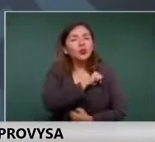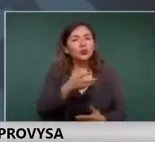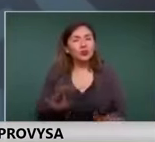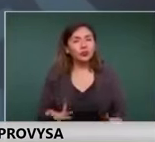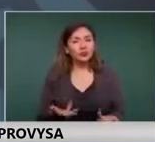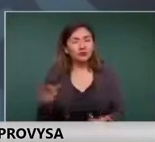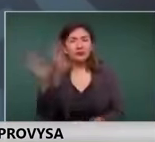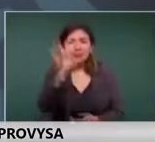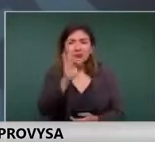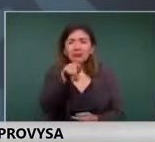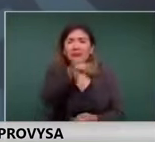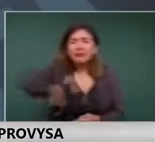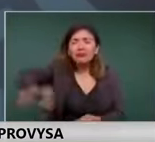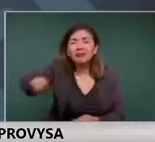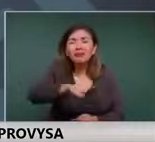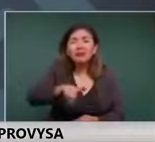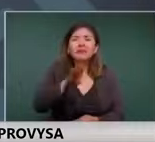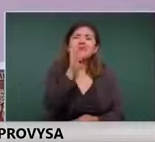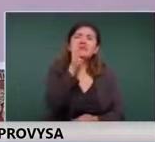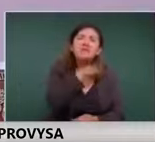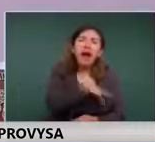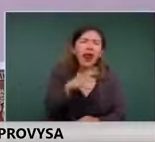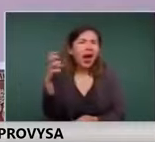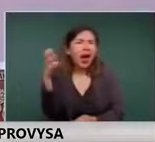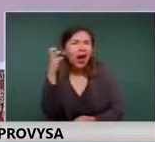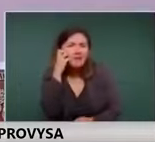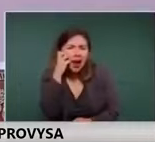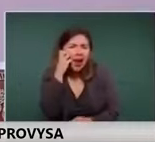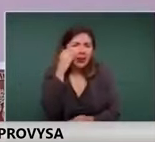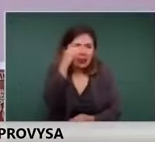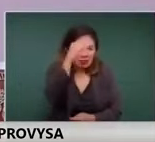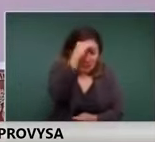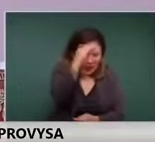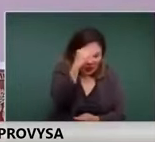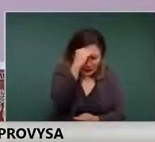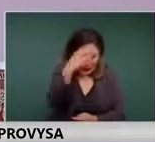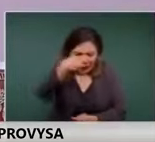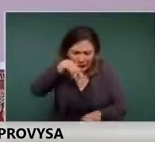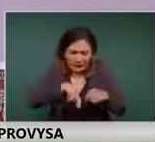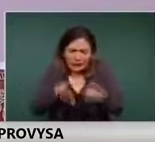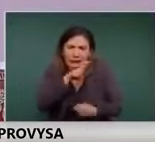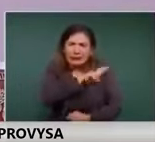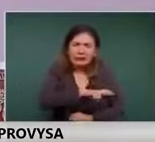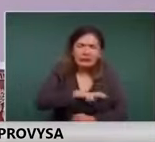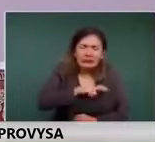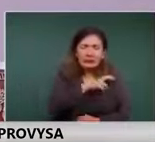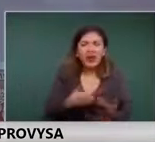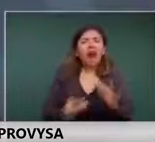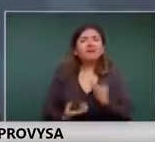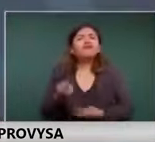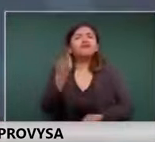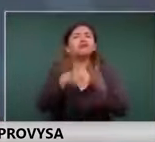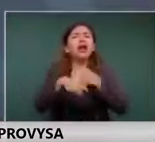Si estamos amargados, con odios, ¿sí?, nos enfermamos.